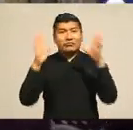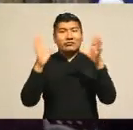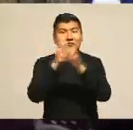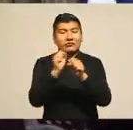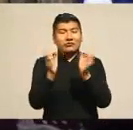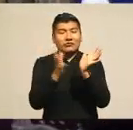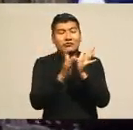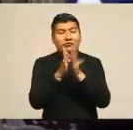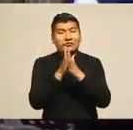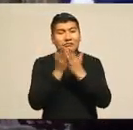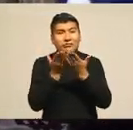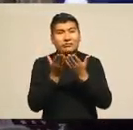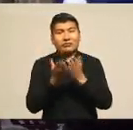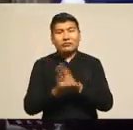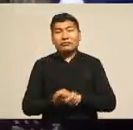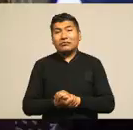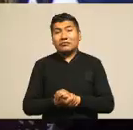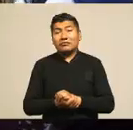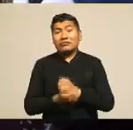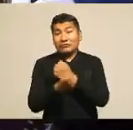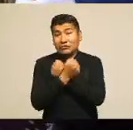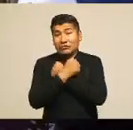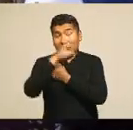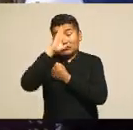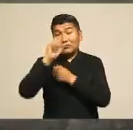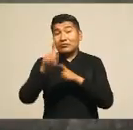de hoy. Queridos hermanos,